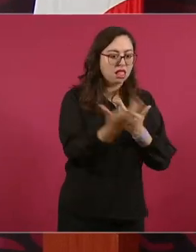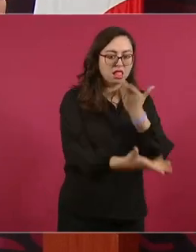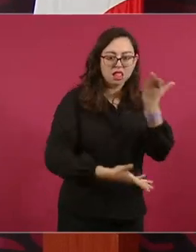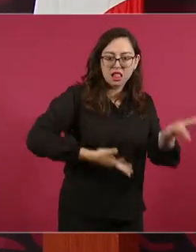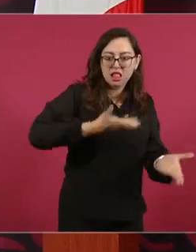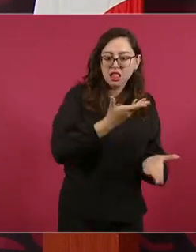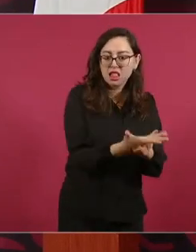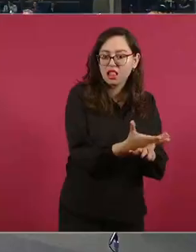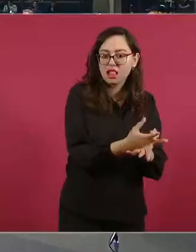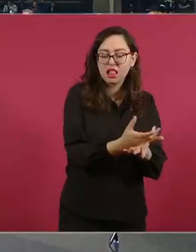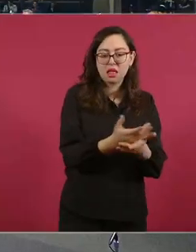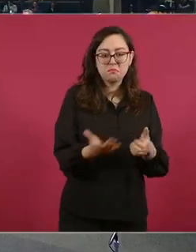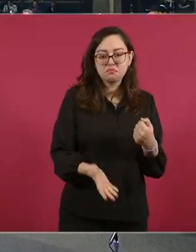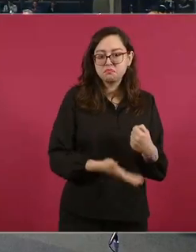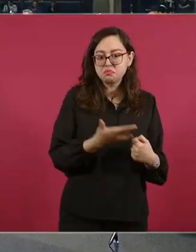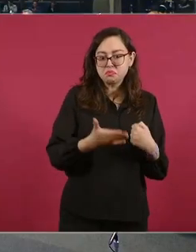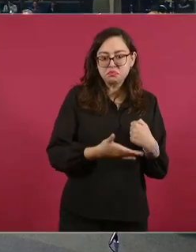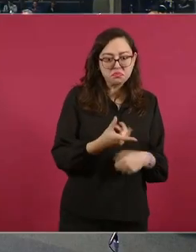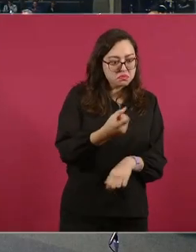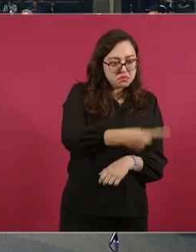de unos cuantos.